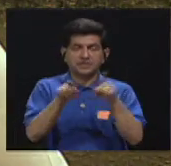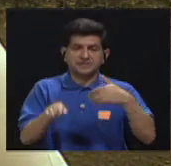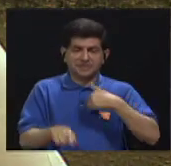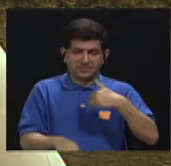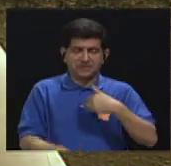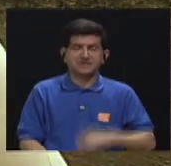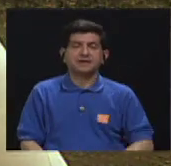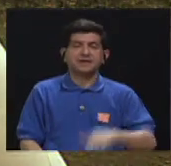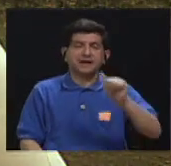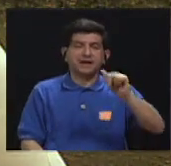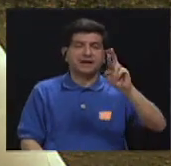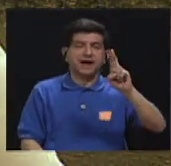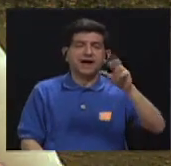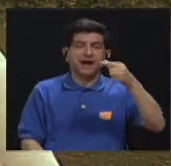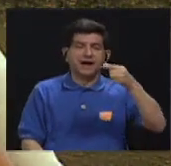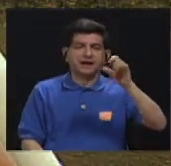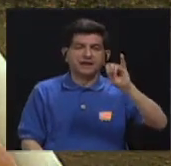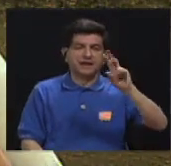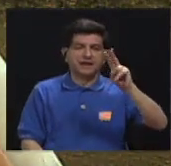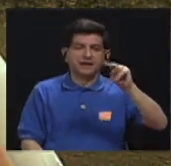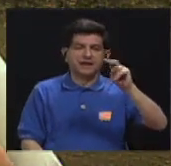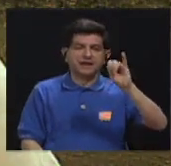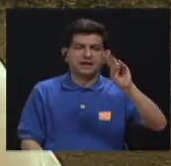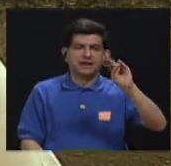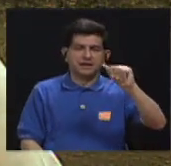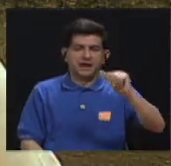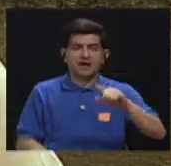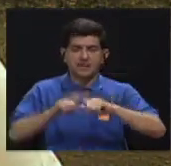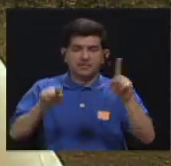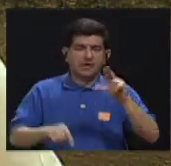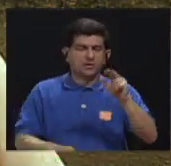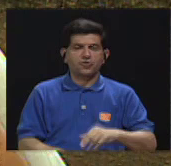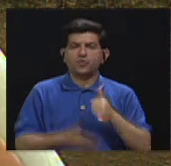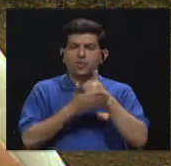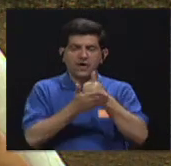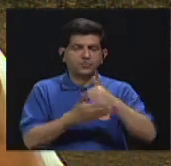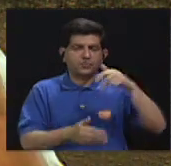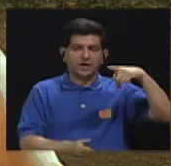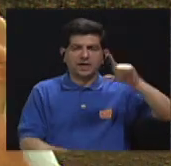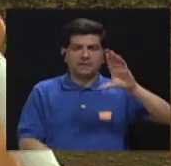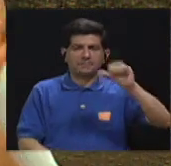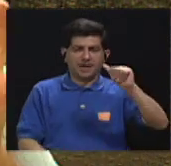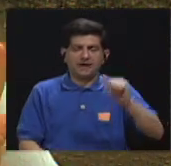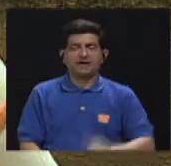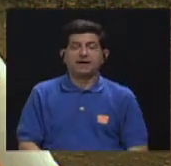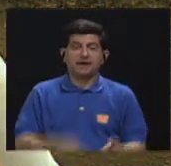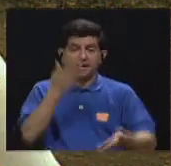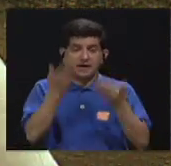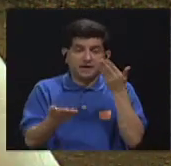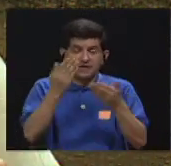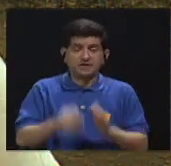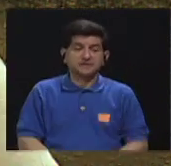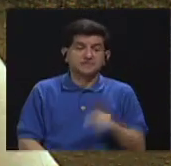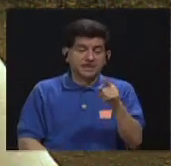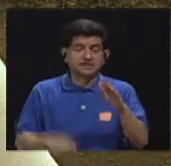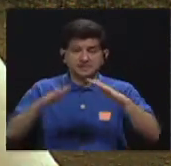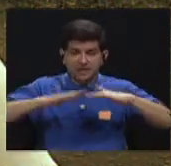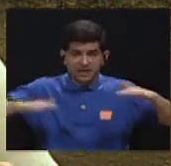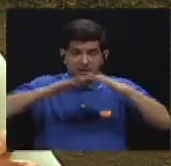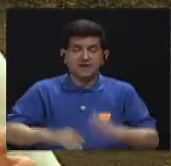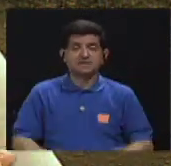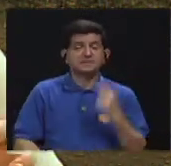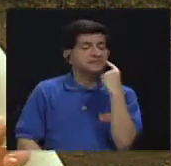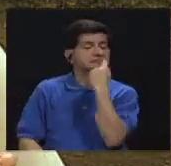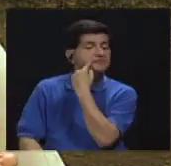arginina, pero arginina en ese caso no va a actuar tanto a nivel de biofilme, de la placa, sino que lo que va a hacer es que va a entrar a ese espacio del diente que